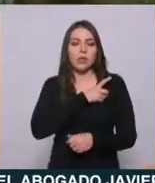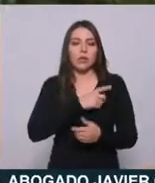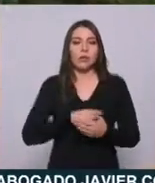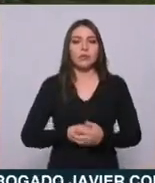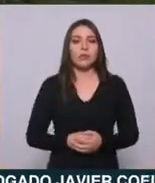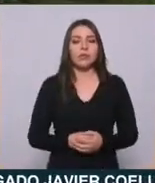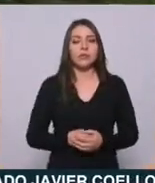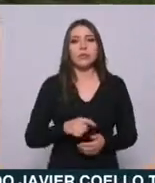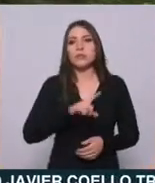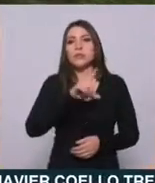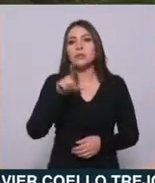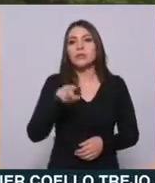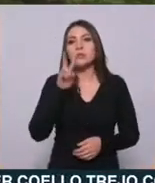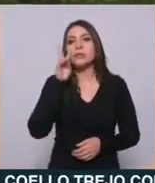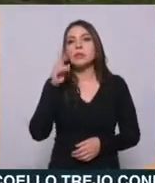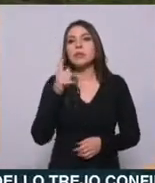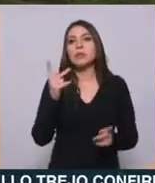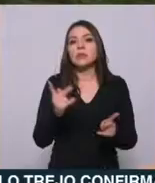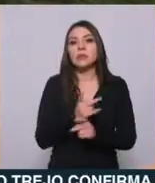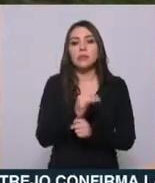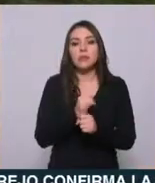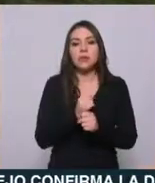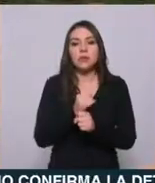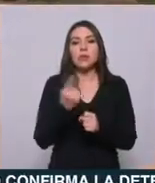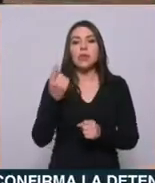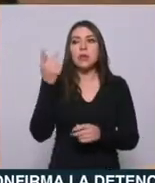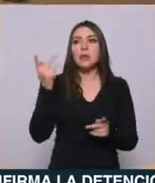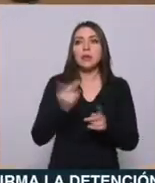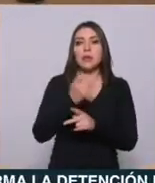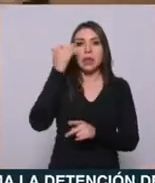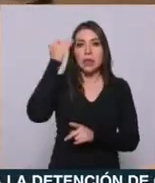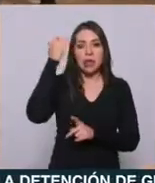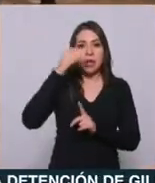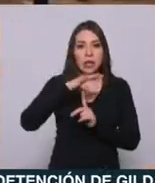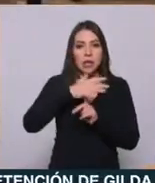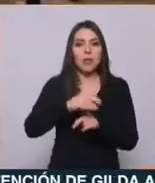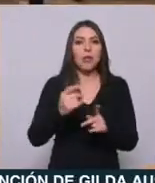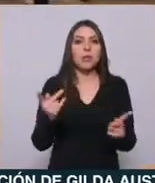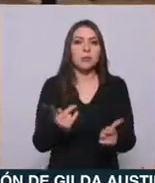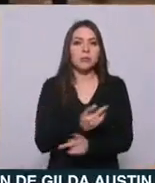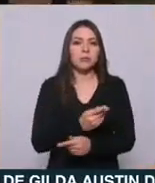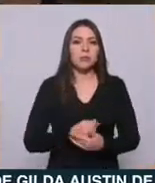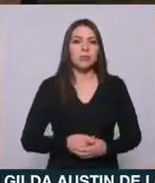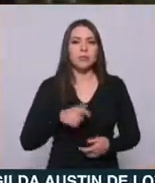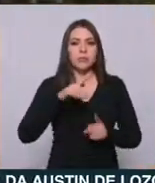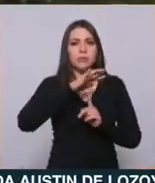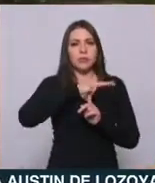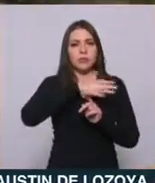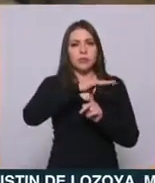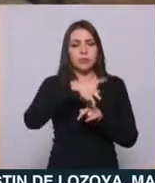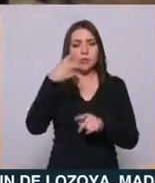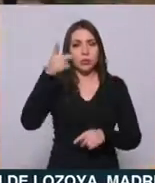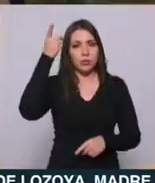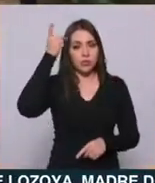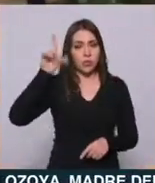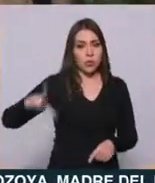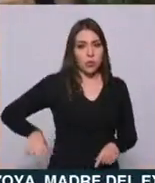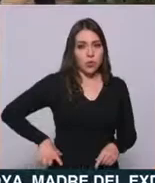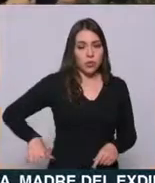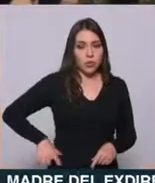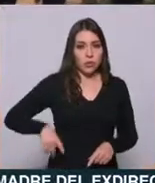que arroja la investigación para saber pues si fue el clima. Una duda que me surge, Astrid, ¿el helicóptero en el que viajaban era propiedad del gobierno del